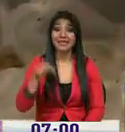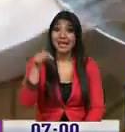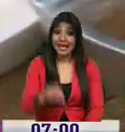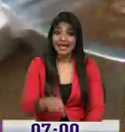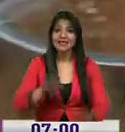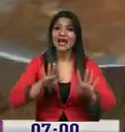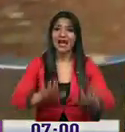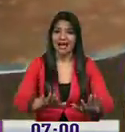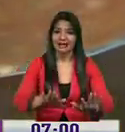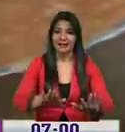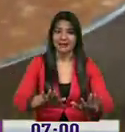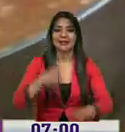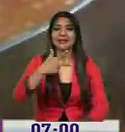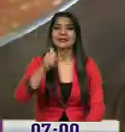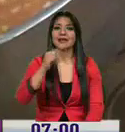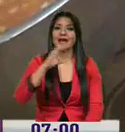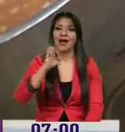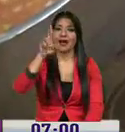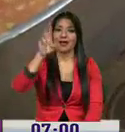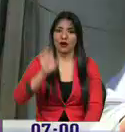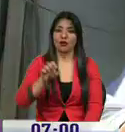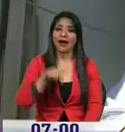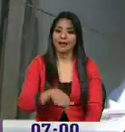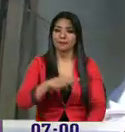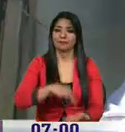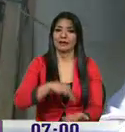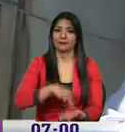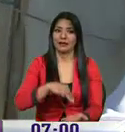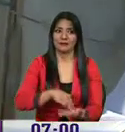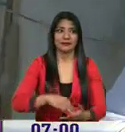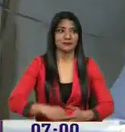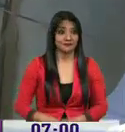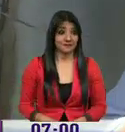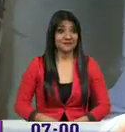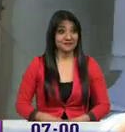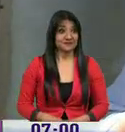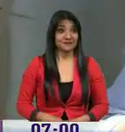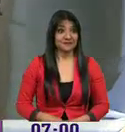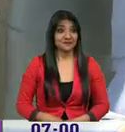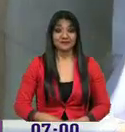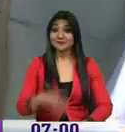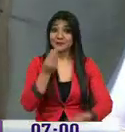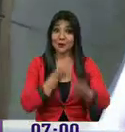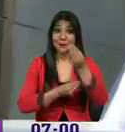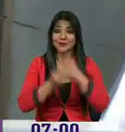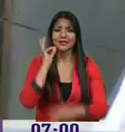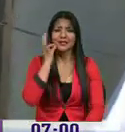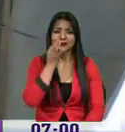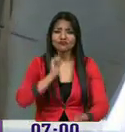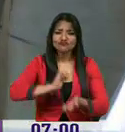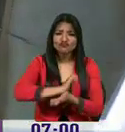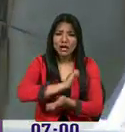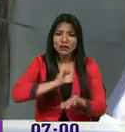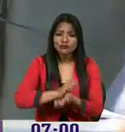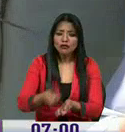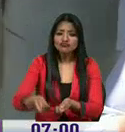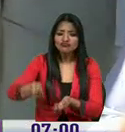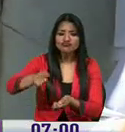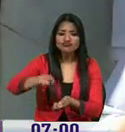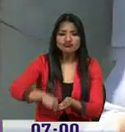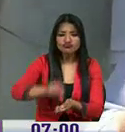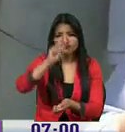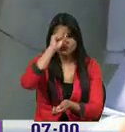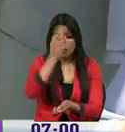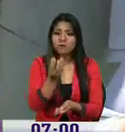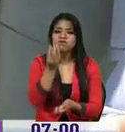típico chacarero, lo que usted encuentra aquí en Machachi, el cocinado. El que se con queso tierno, con mapagüira, con